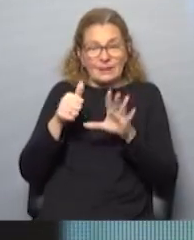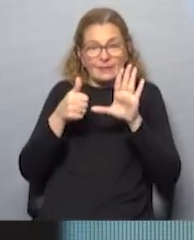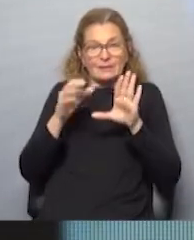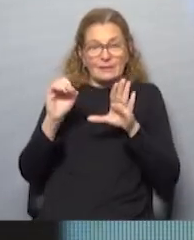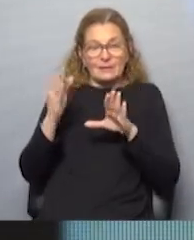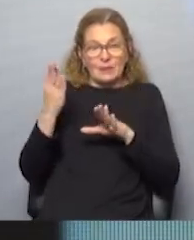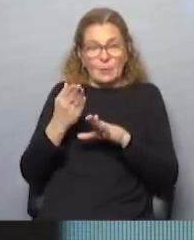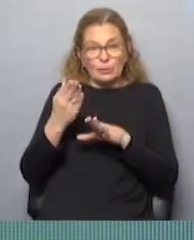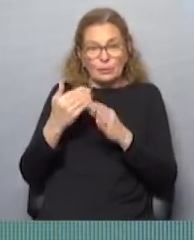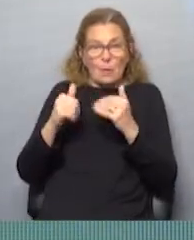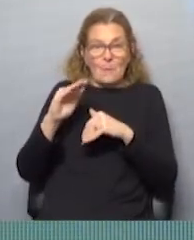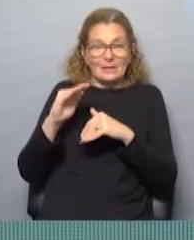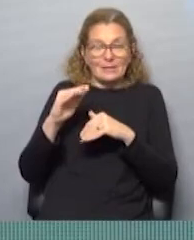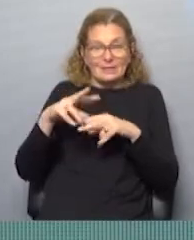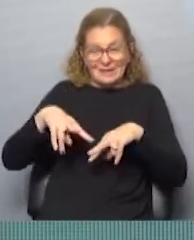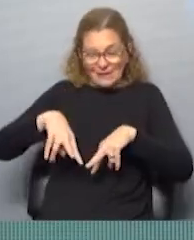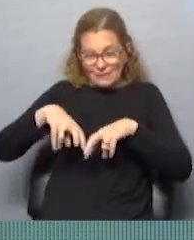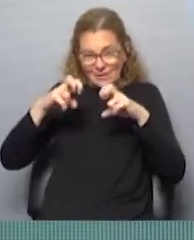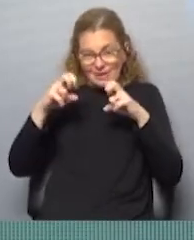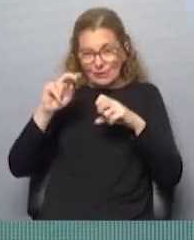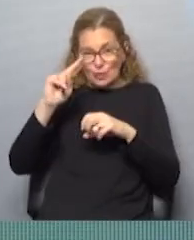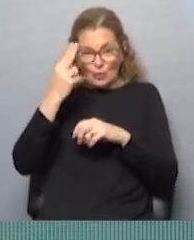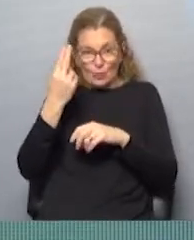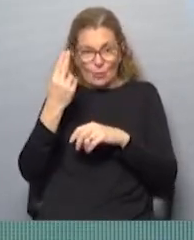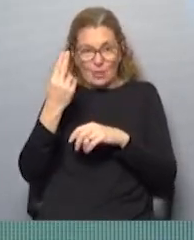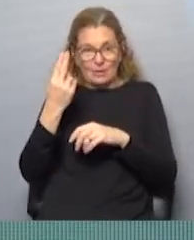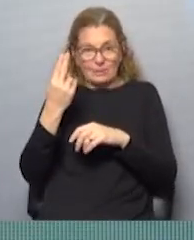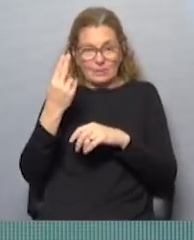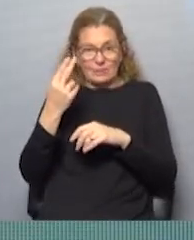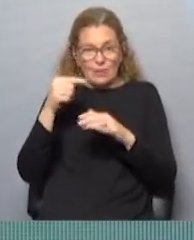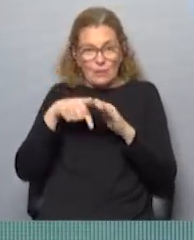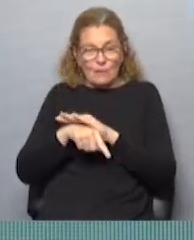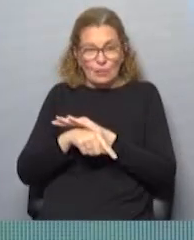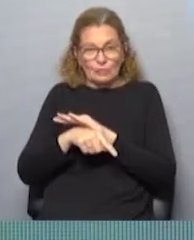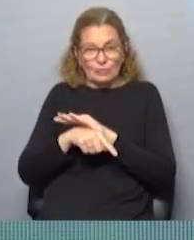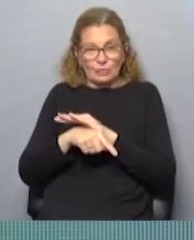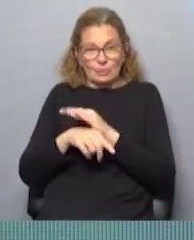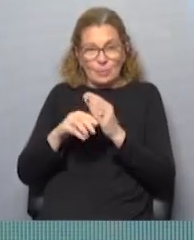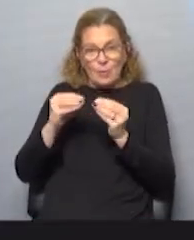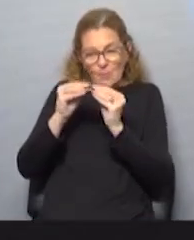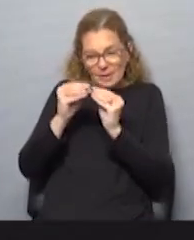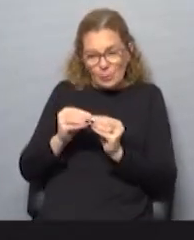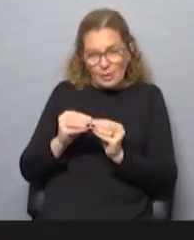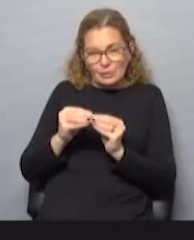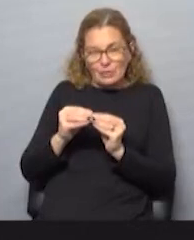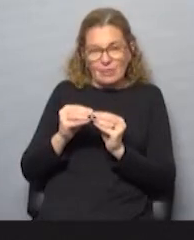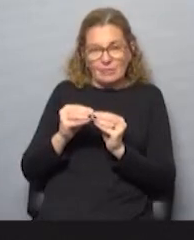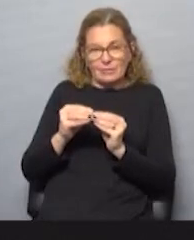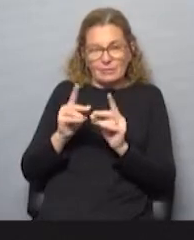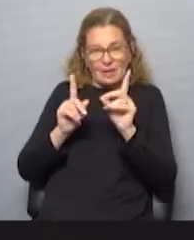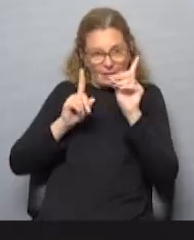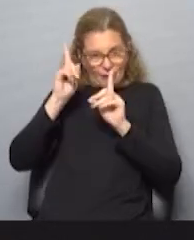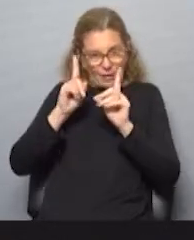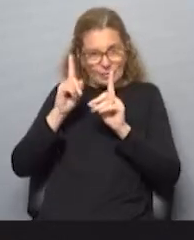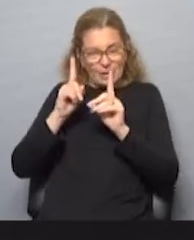por ciento o más de la investigación en uruguay son fondos que salen del presupuesto de la udelar